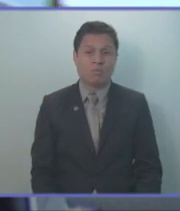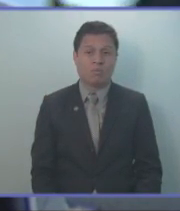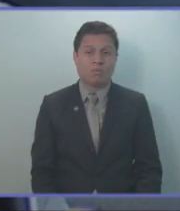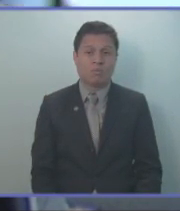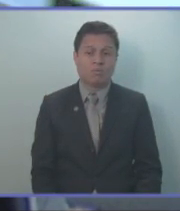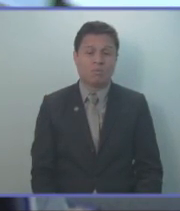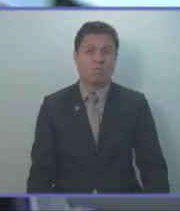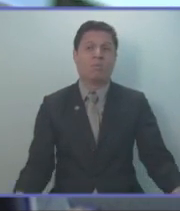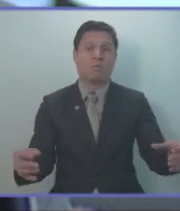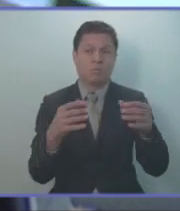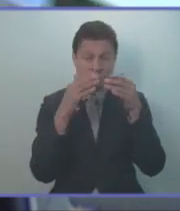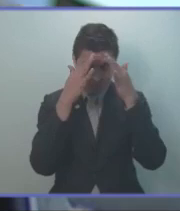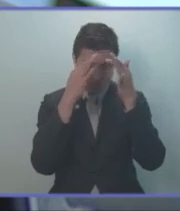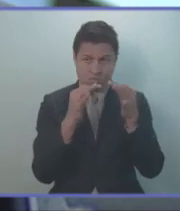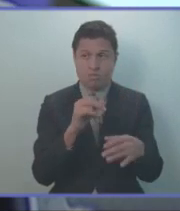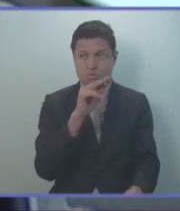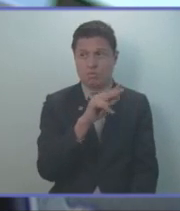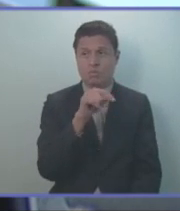Dictamen número